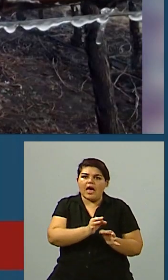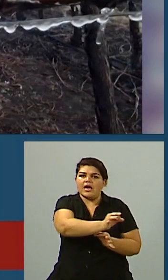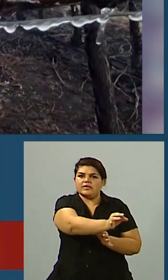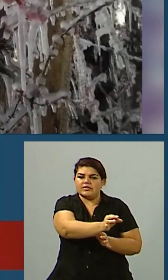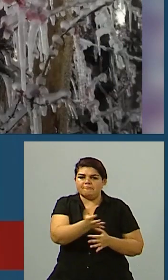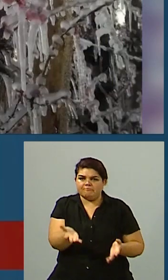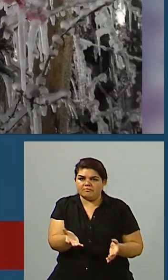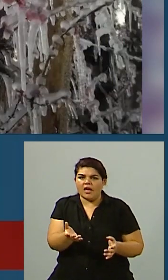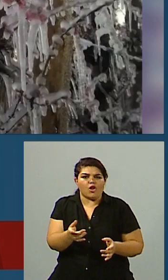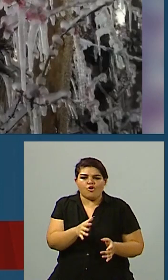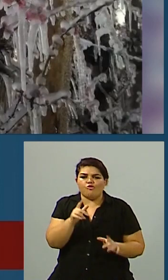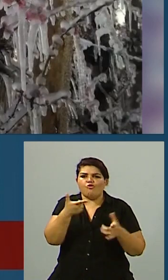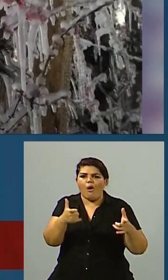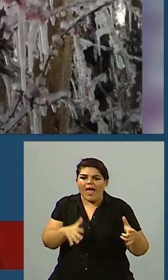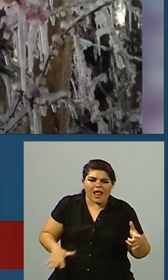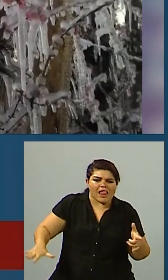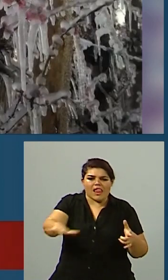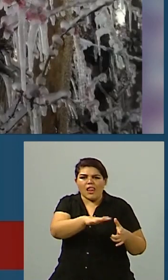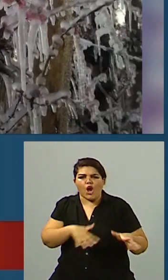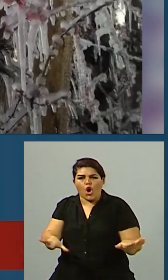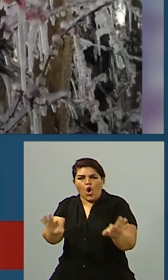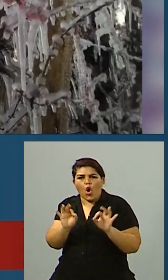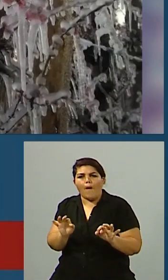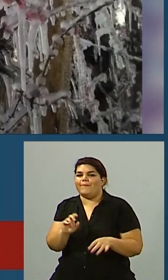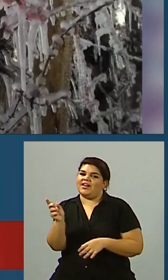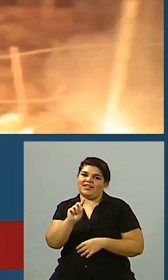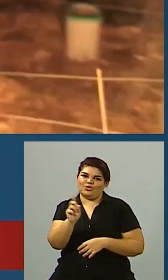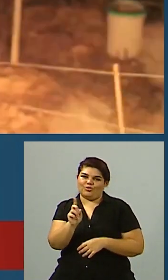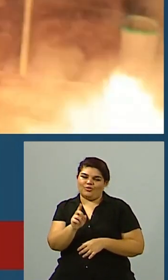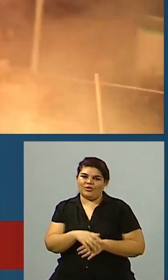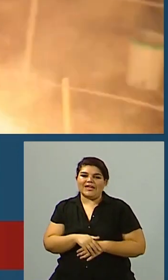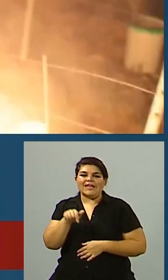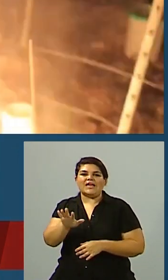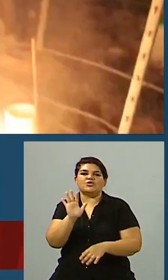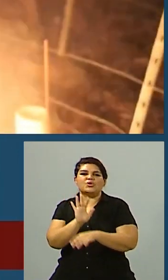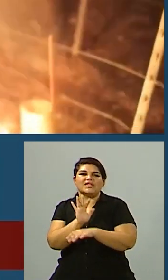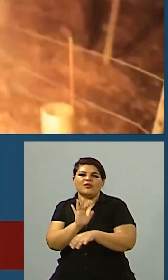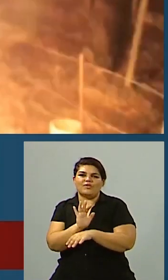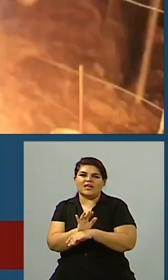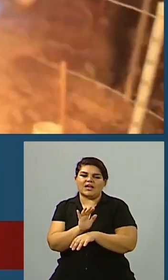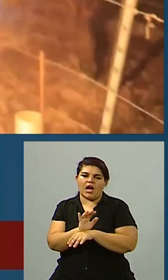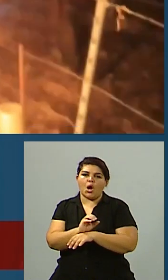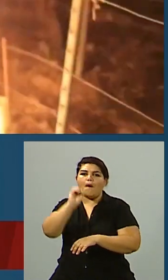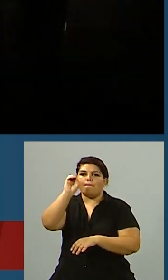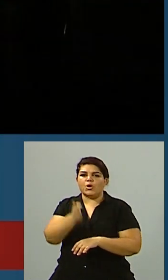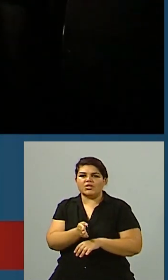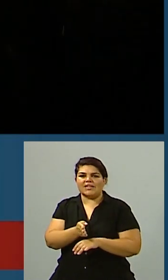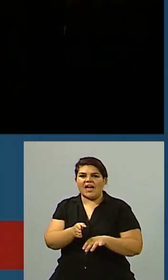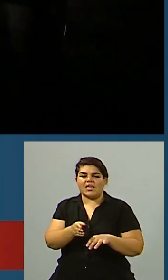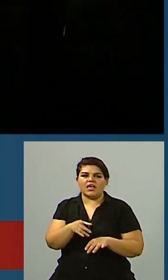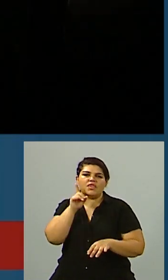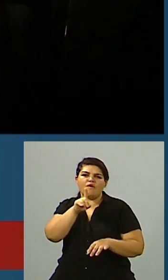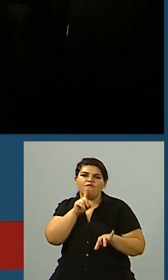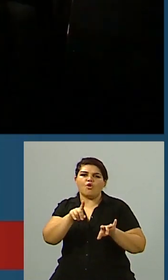no dan cuenta de un gran daño, pero ¿qué pasa? La helada tiene esta particularidad de mostrar un daño